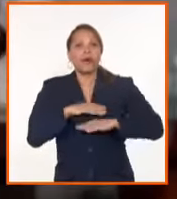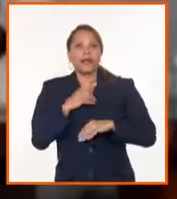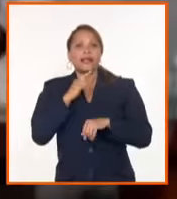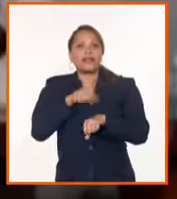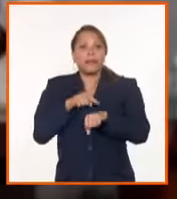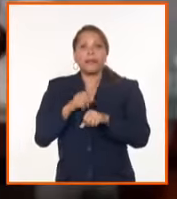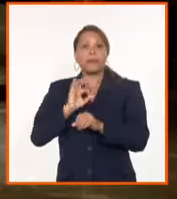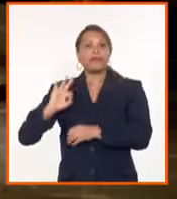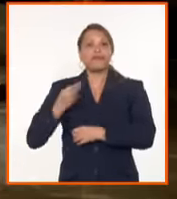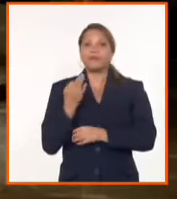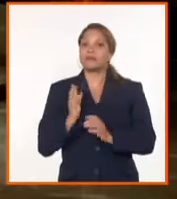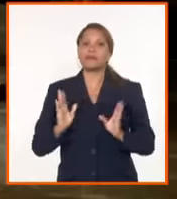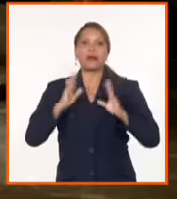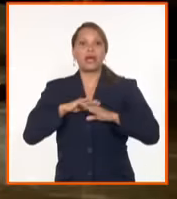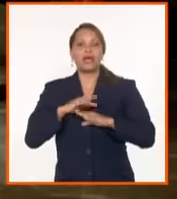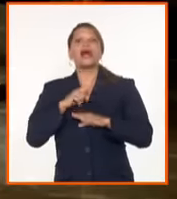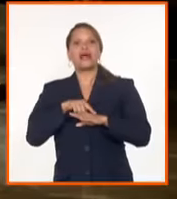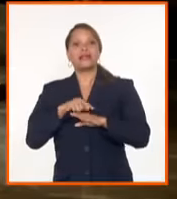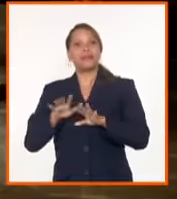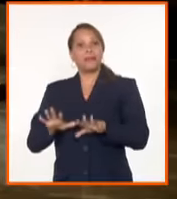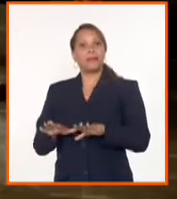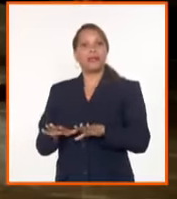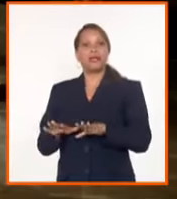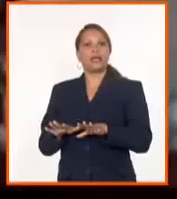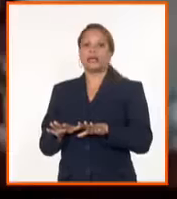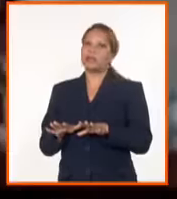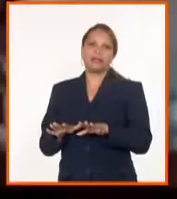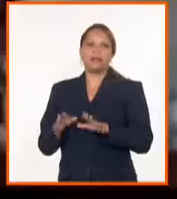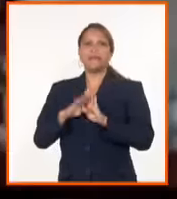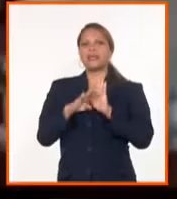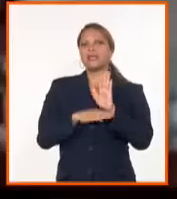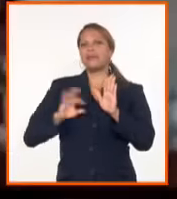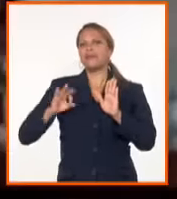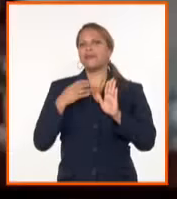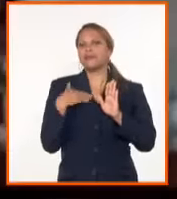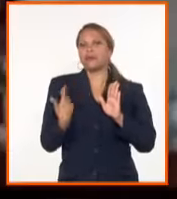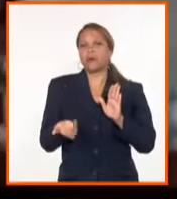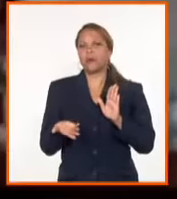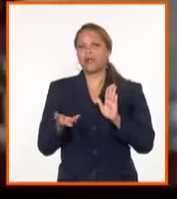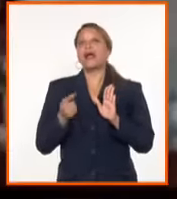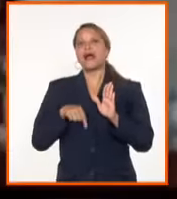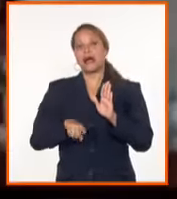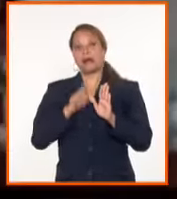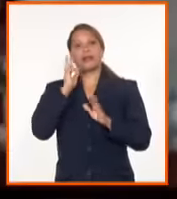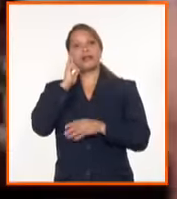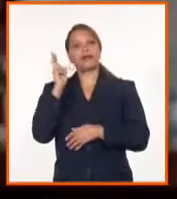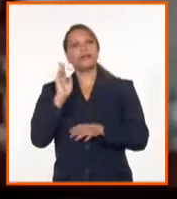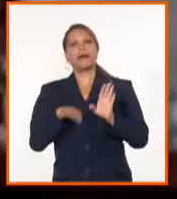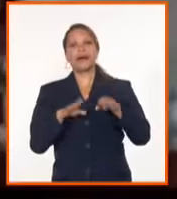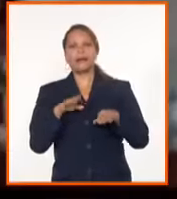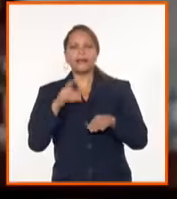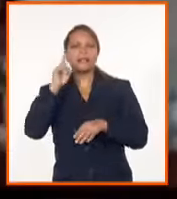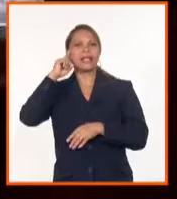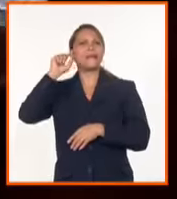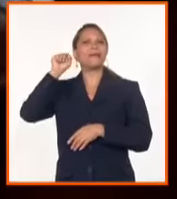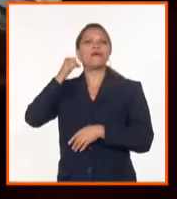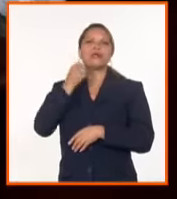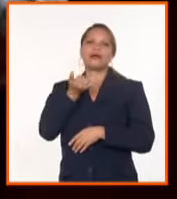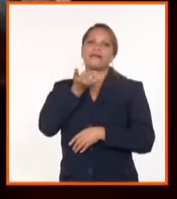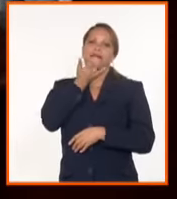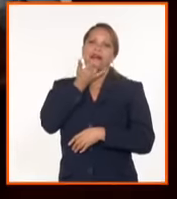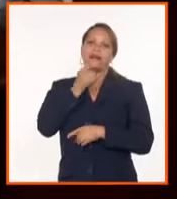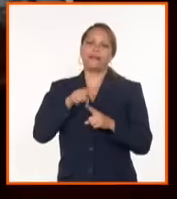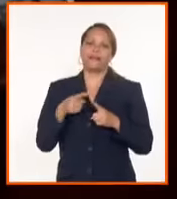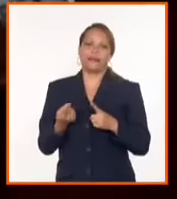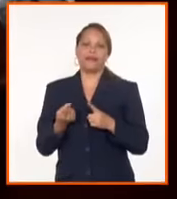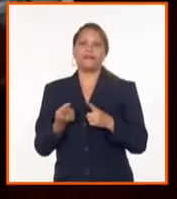El tiempo de la espera. Y tampoco, ¿cuál es la medida perfecta? Y recordemos, yo creo que a veces la memoria nos falla.